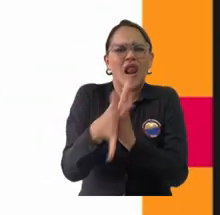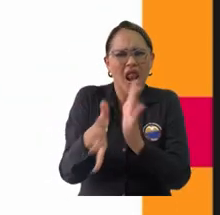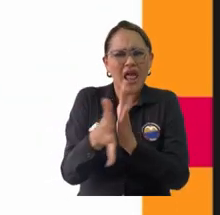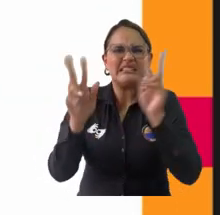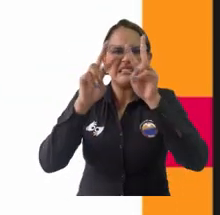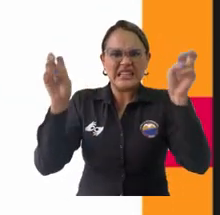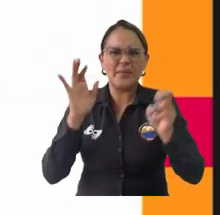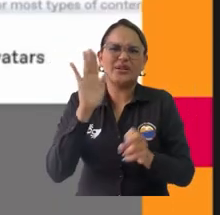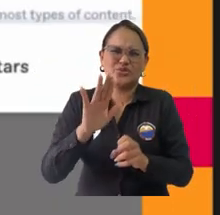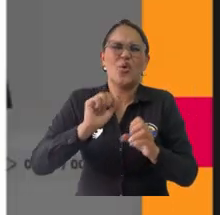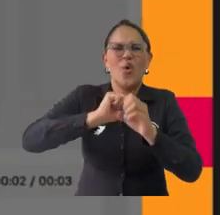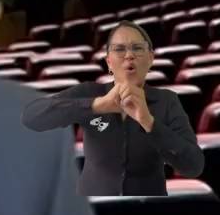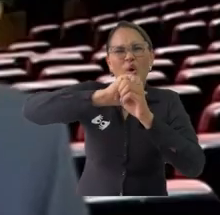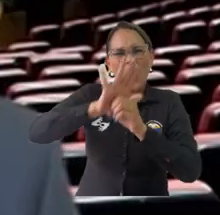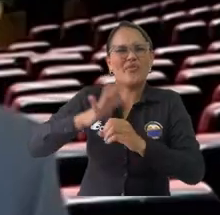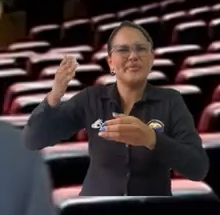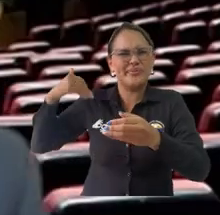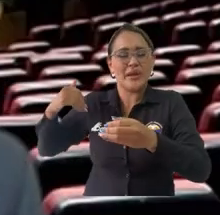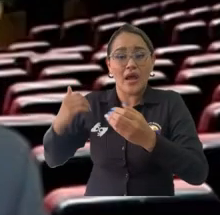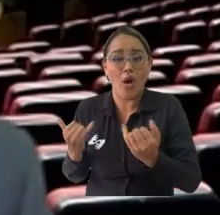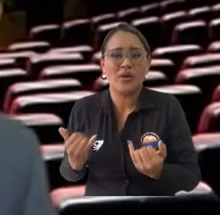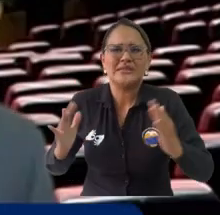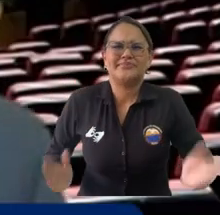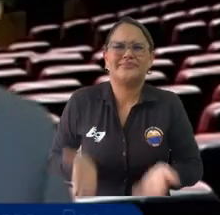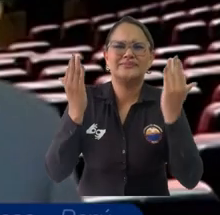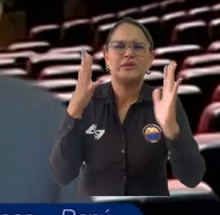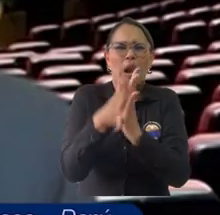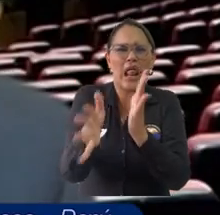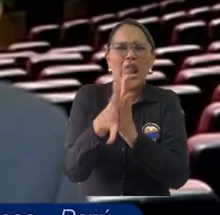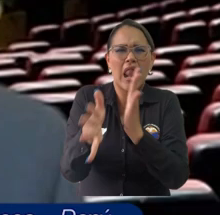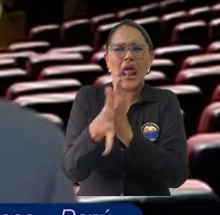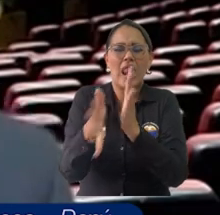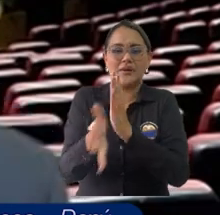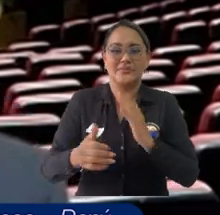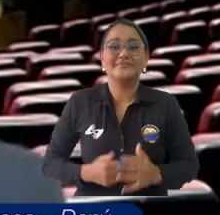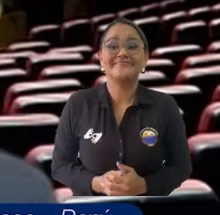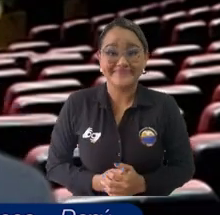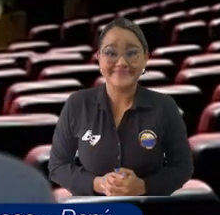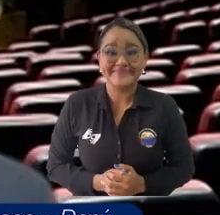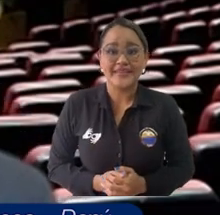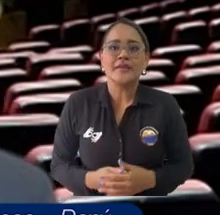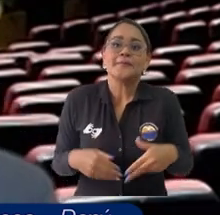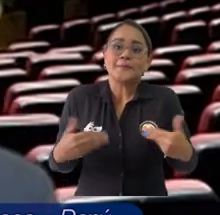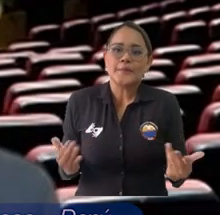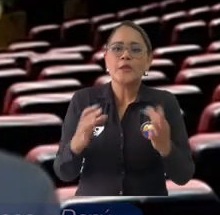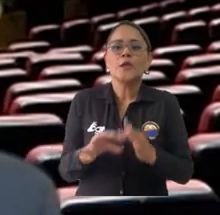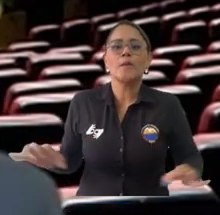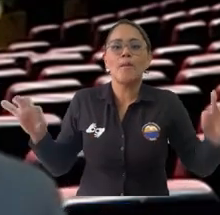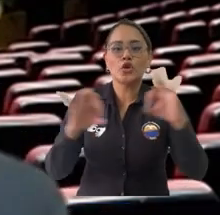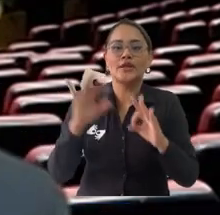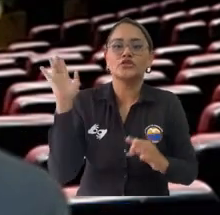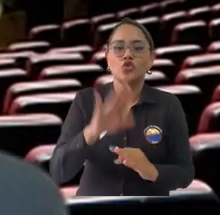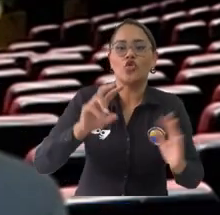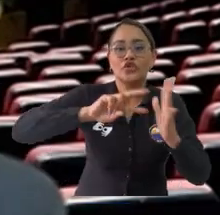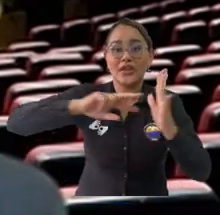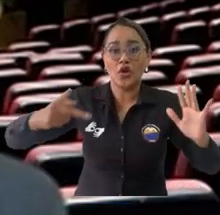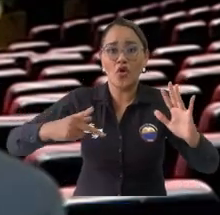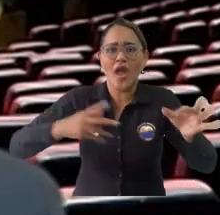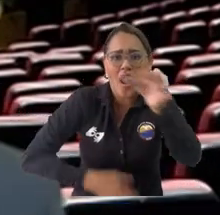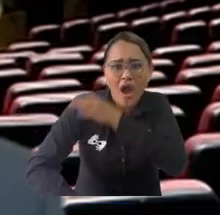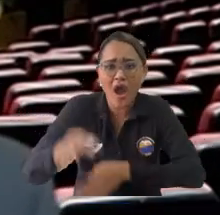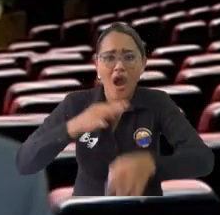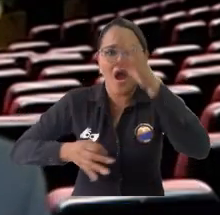de la pandemia del COVID-19. La tecnología efectivamente no debe reemplazar la creatividad, la